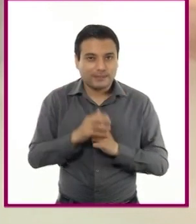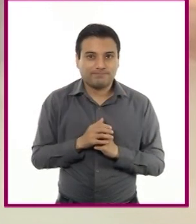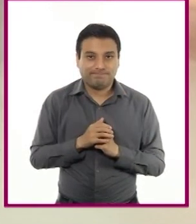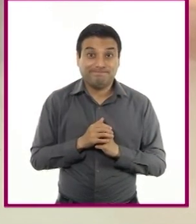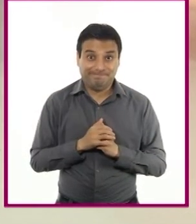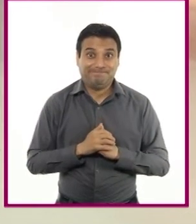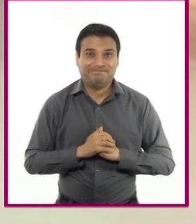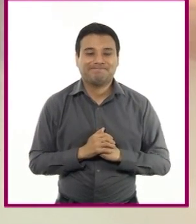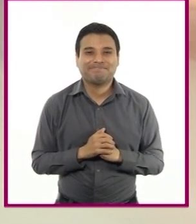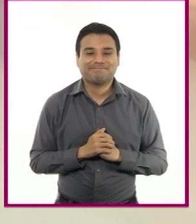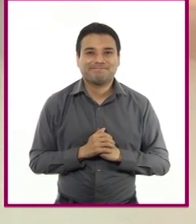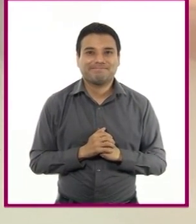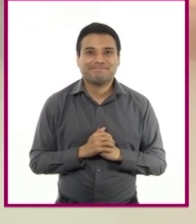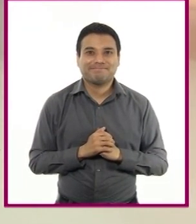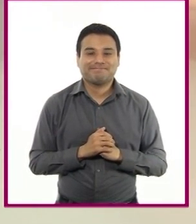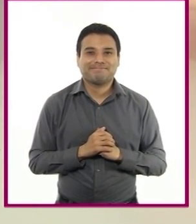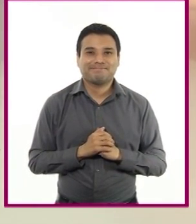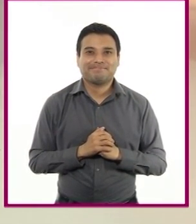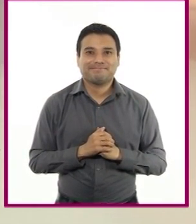conocimiento.